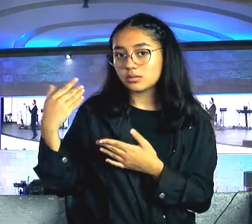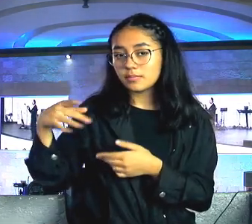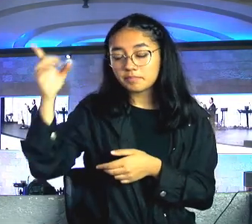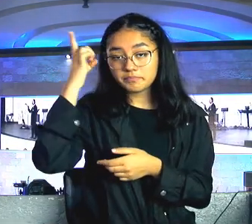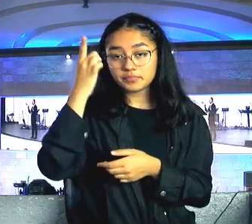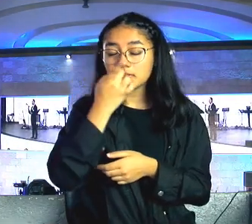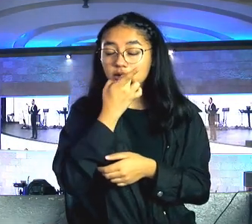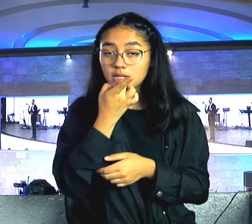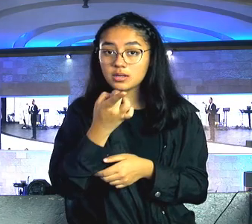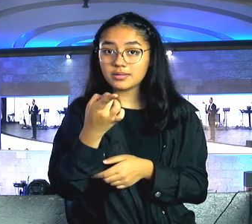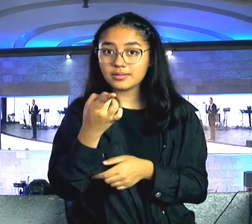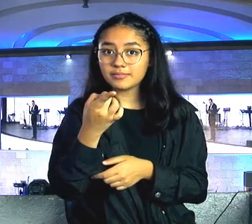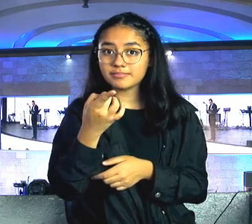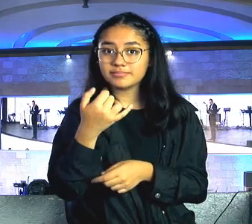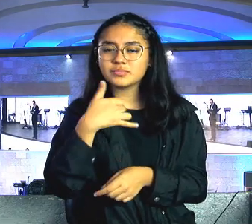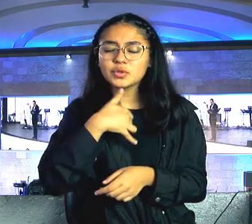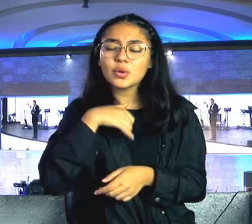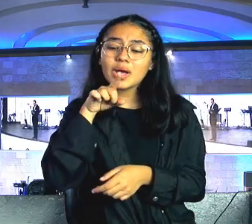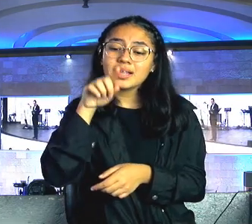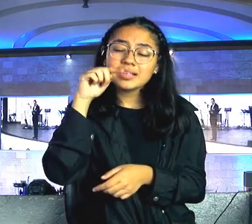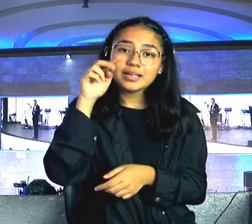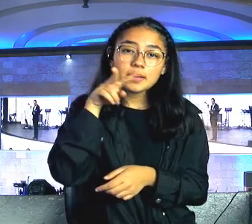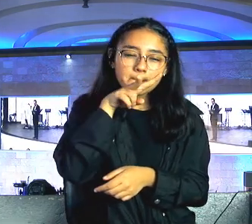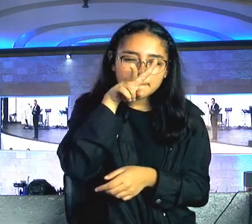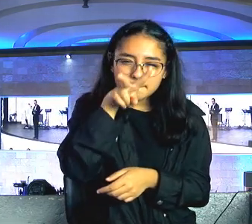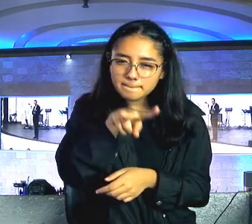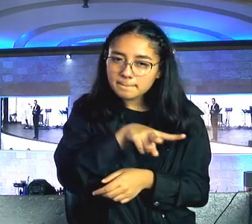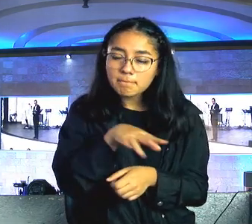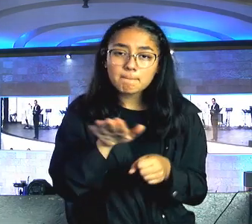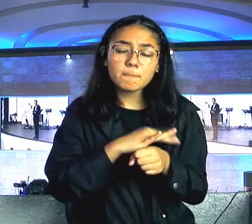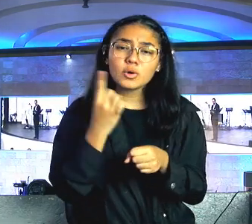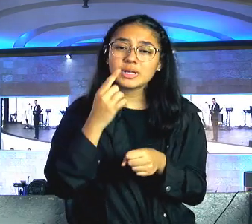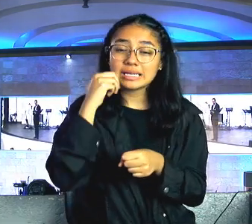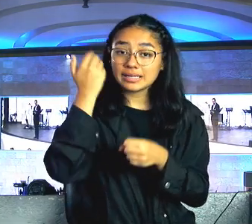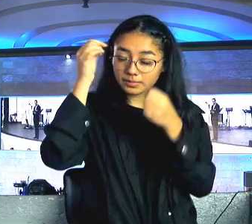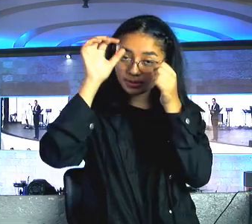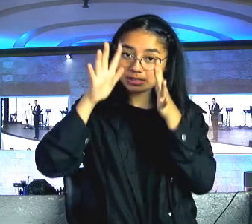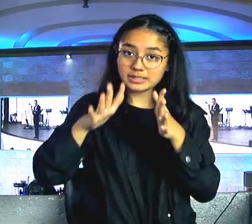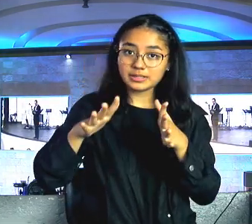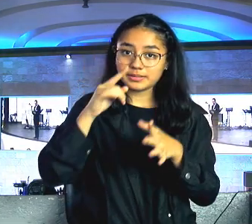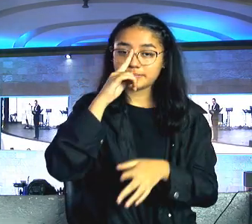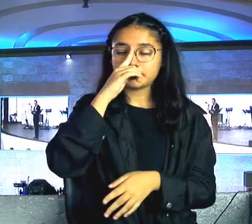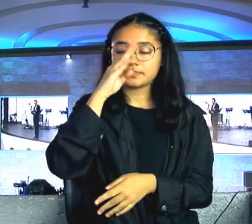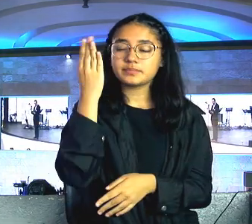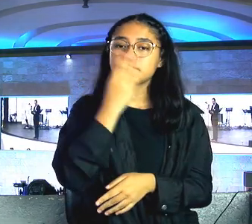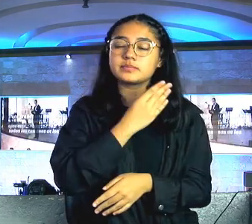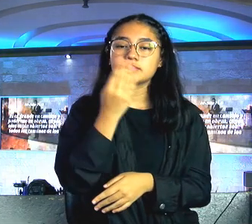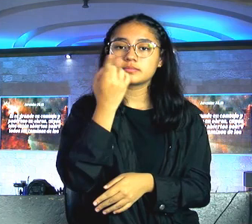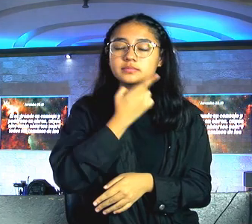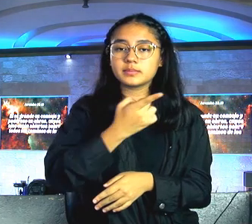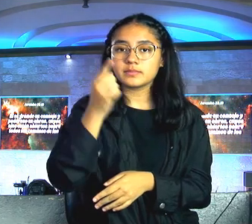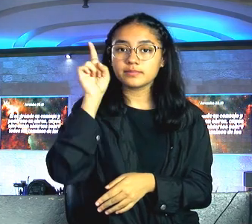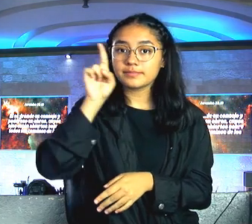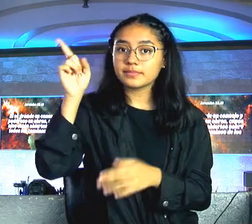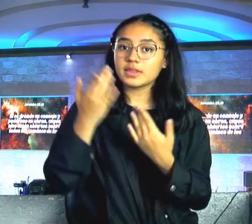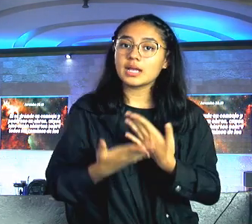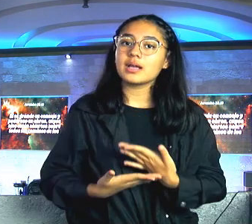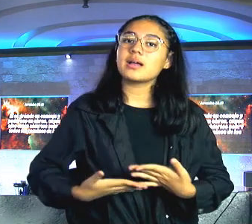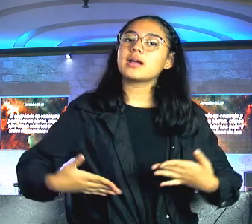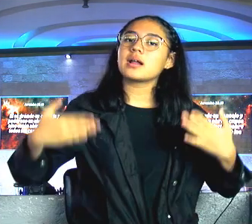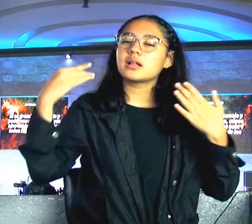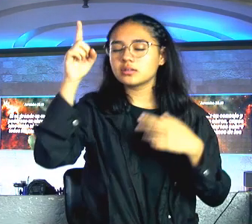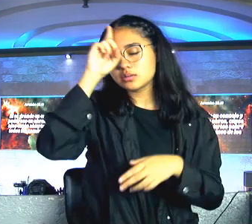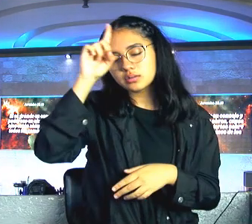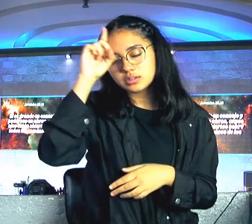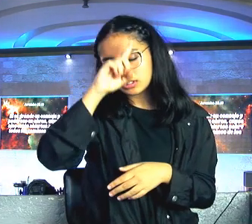estado viendo porque yo te quiero bendecir. En Jeremías 32:19 dice, Él es grande en consejo y